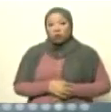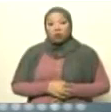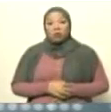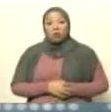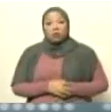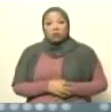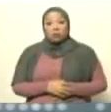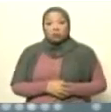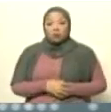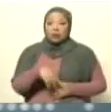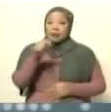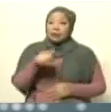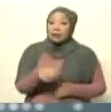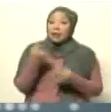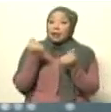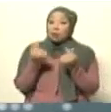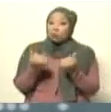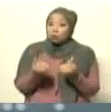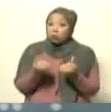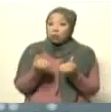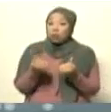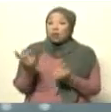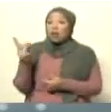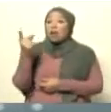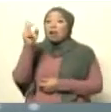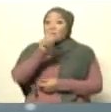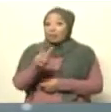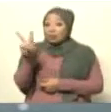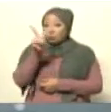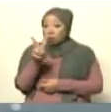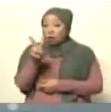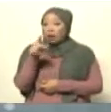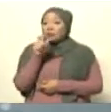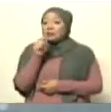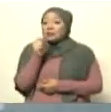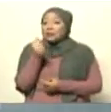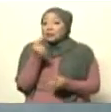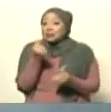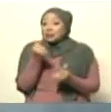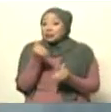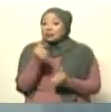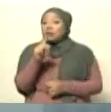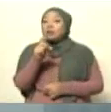de nuestro gobierno, sin una clara orientación política, porque